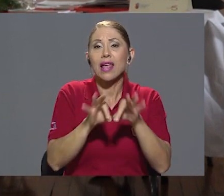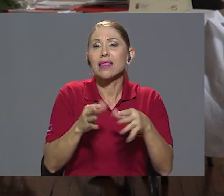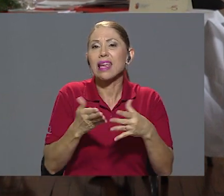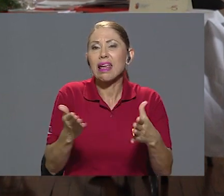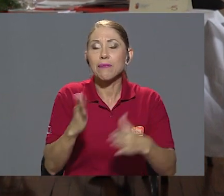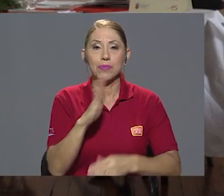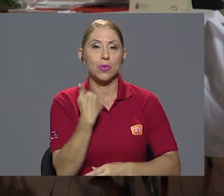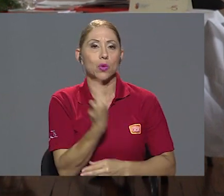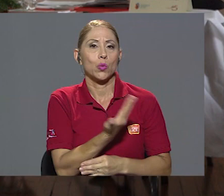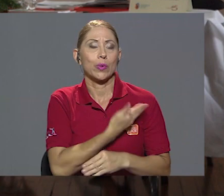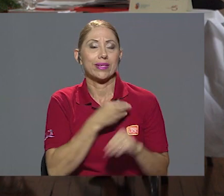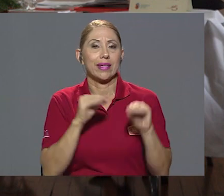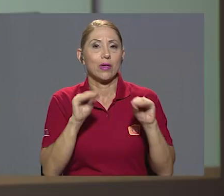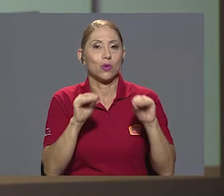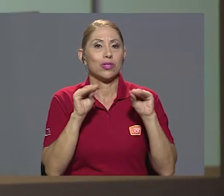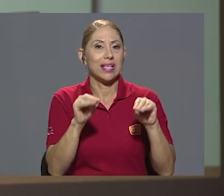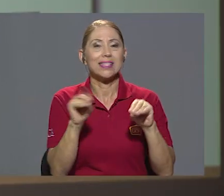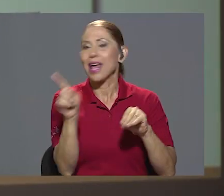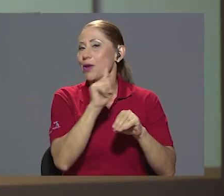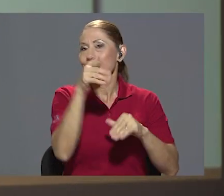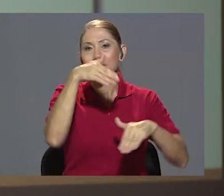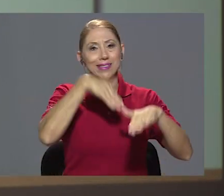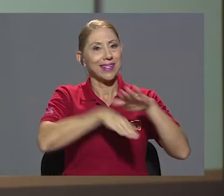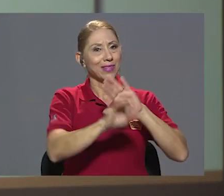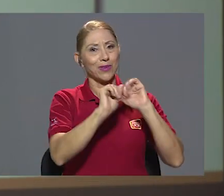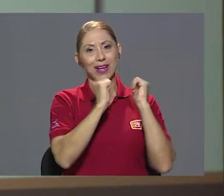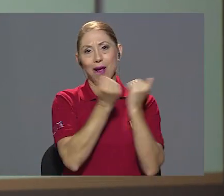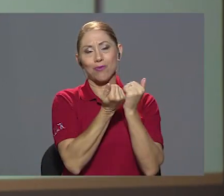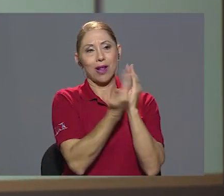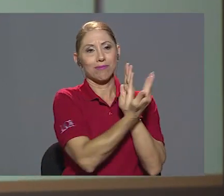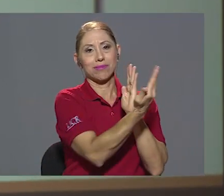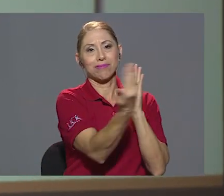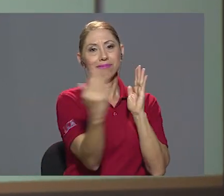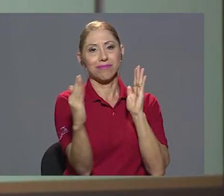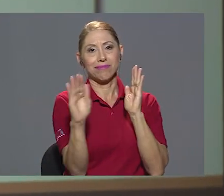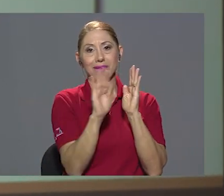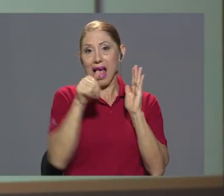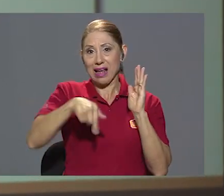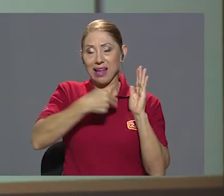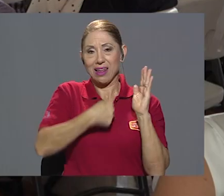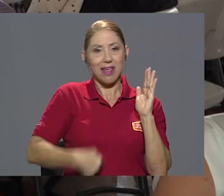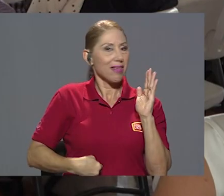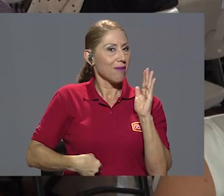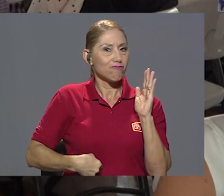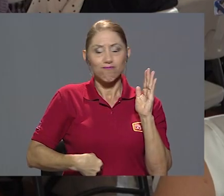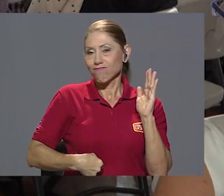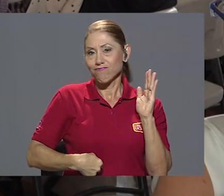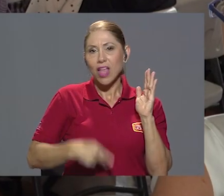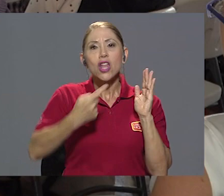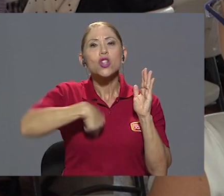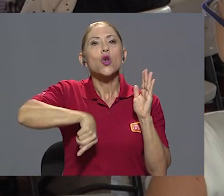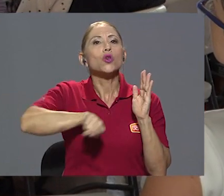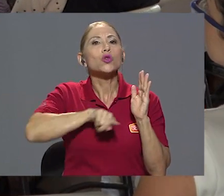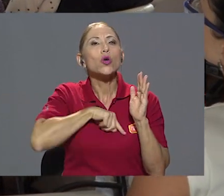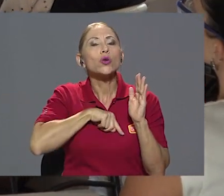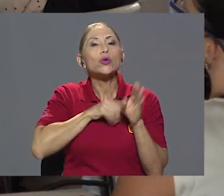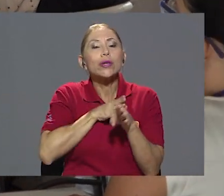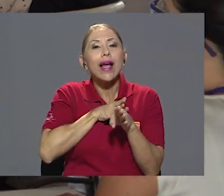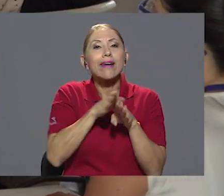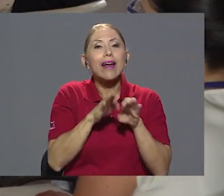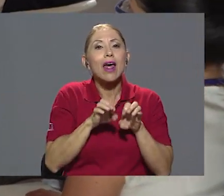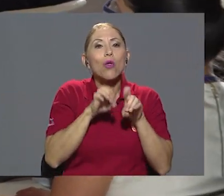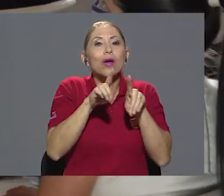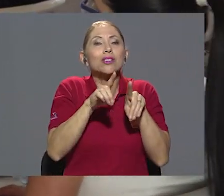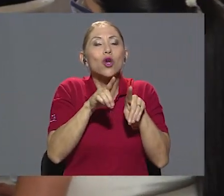es que nuestra docencia no es en las cuatro paredes acá en Heredia, sino que nosotros llevamos la carrera